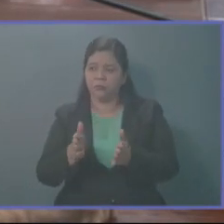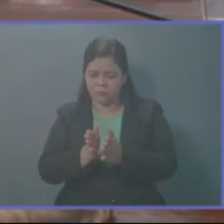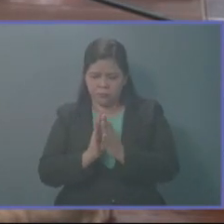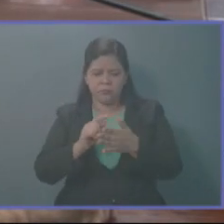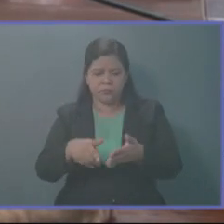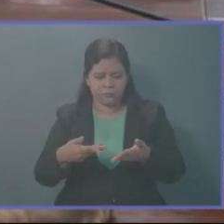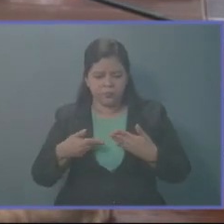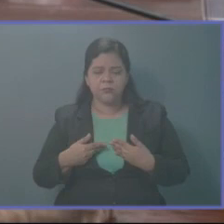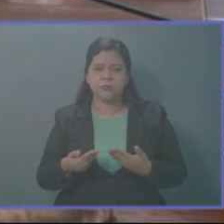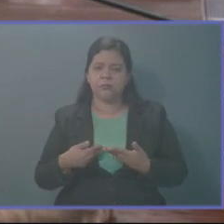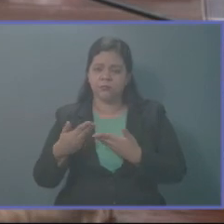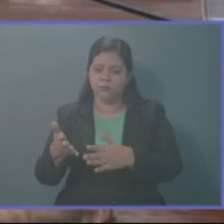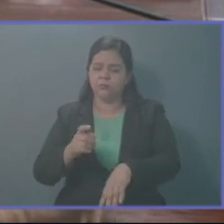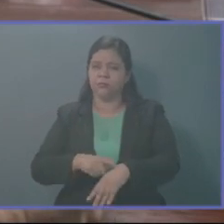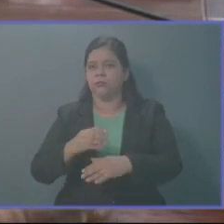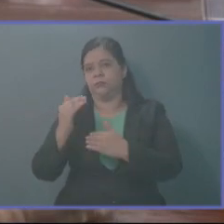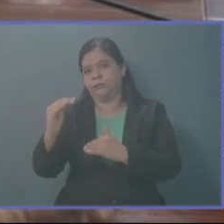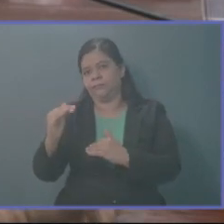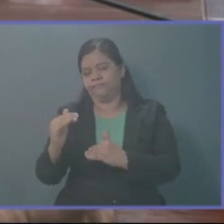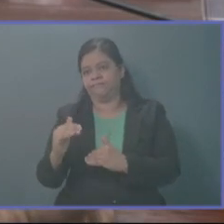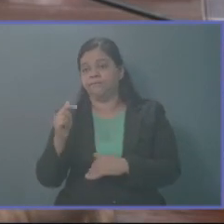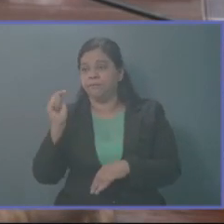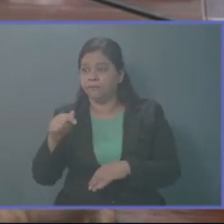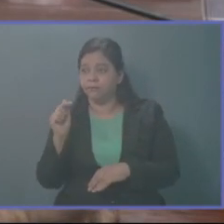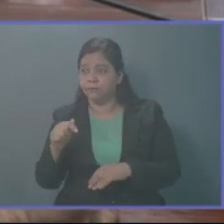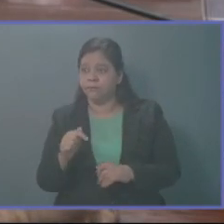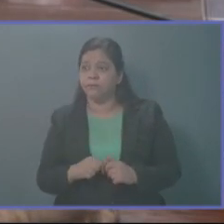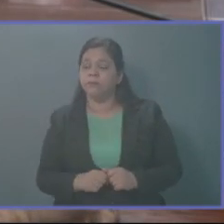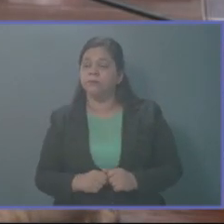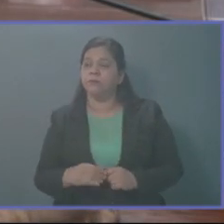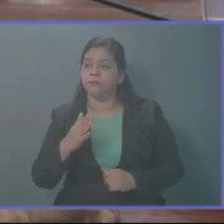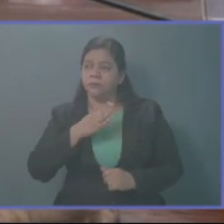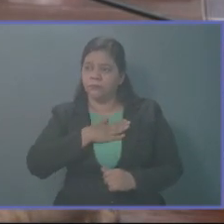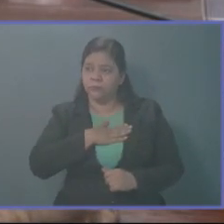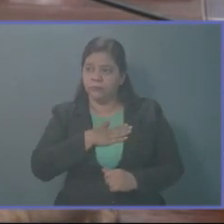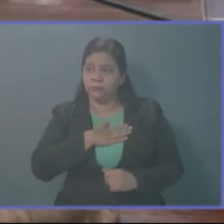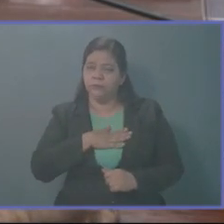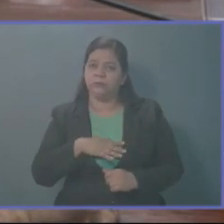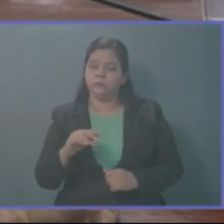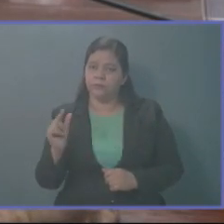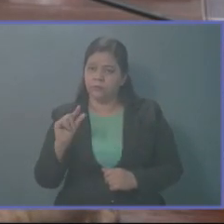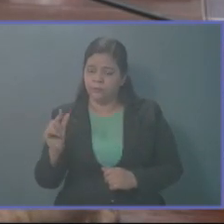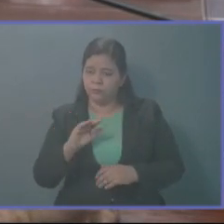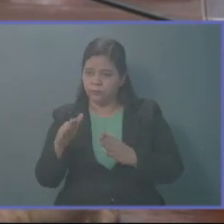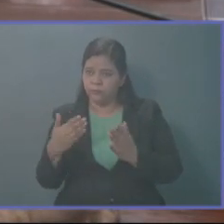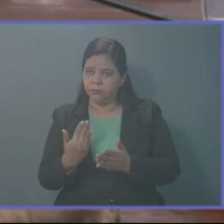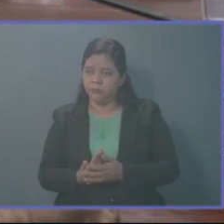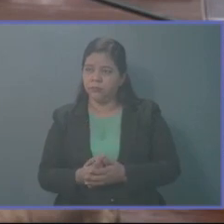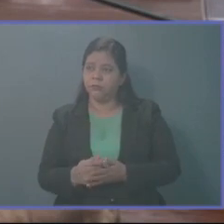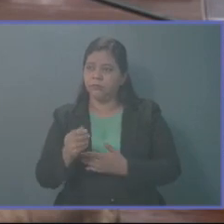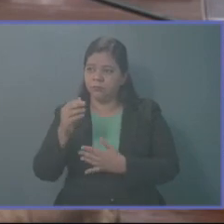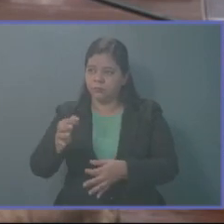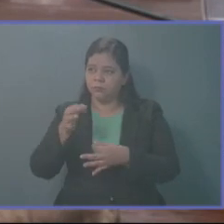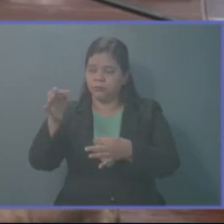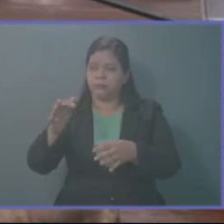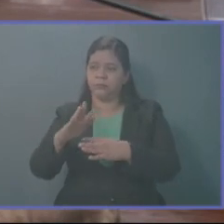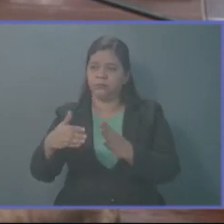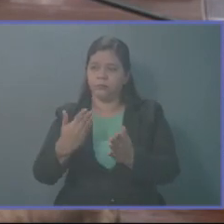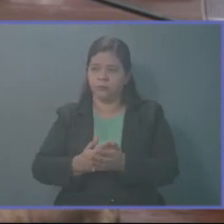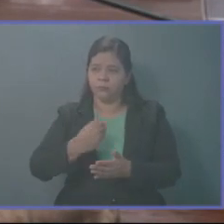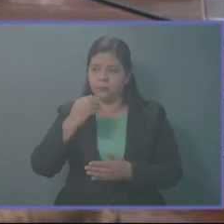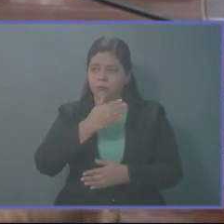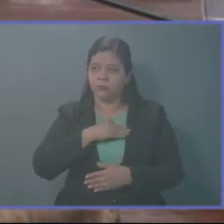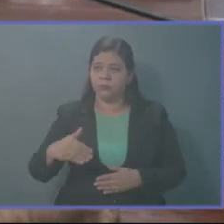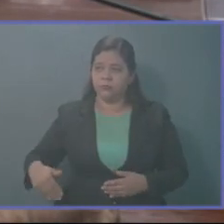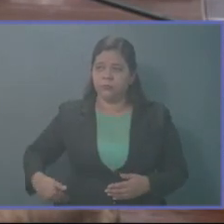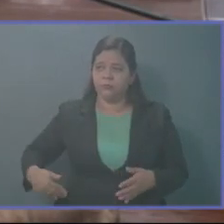plazo. De tal manera de que yo me permití pasarle unas escrituras de observación al señor presidente de